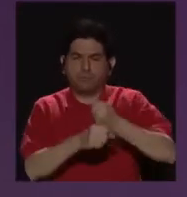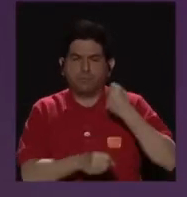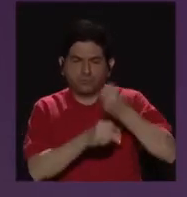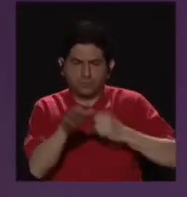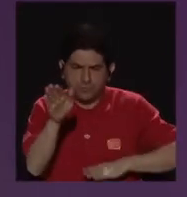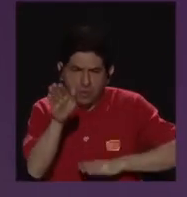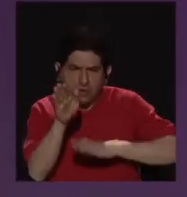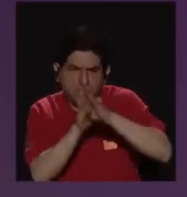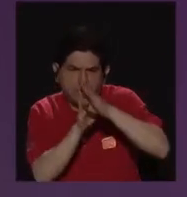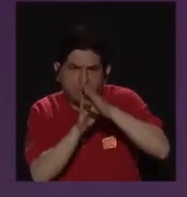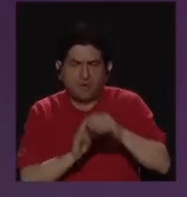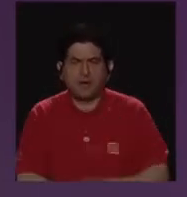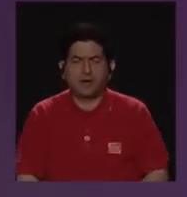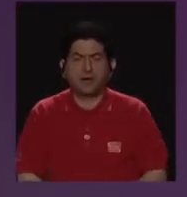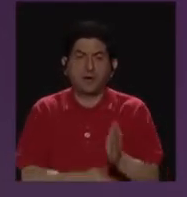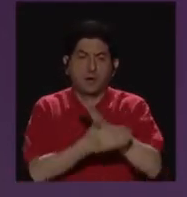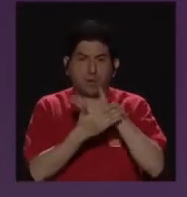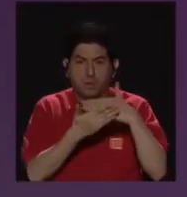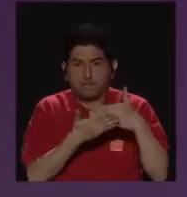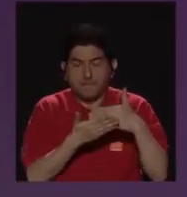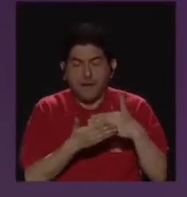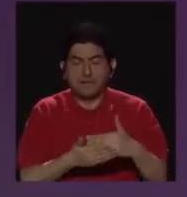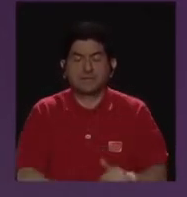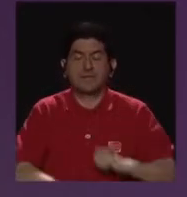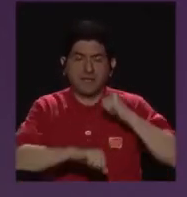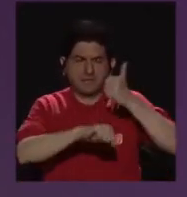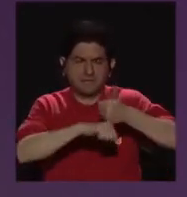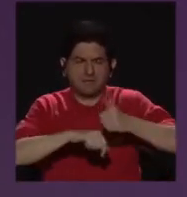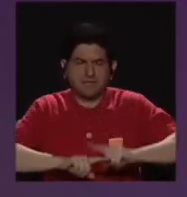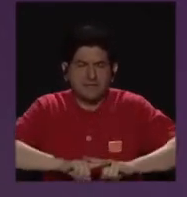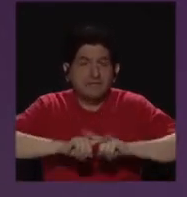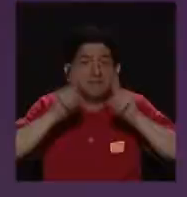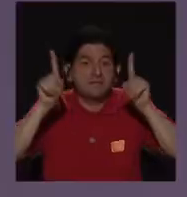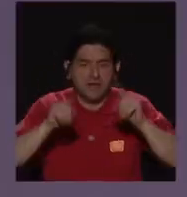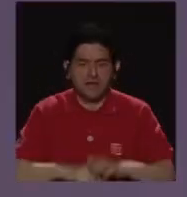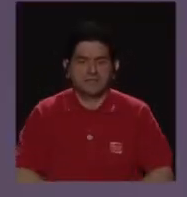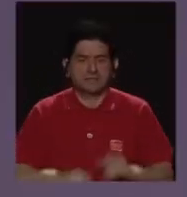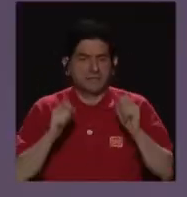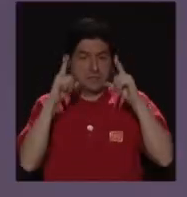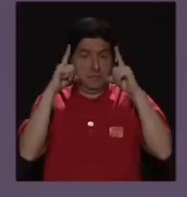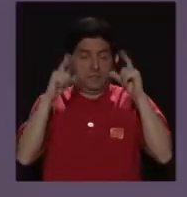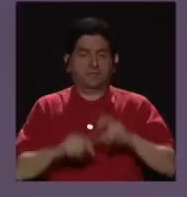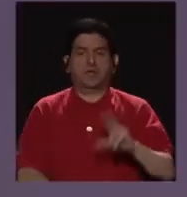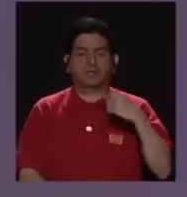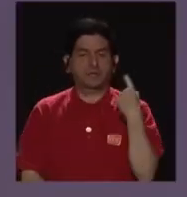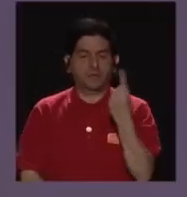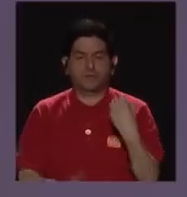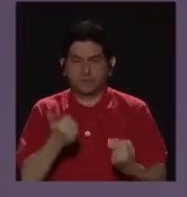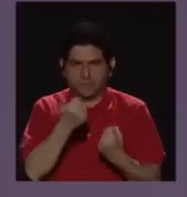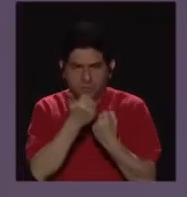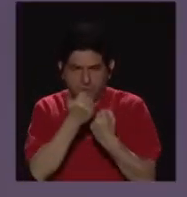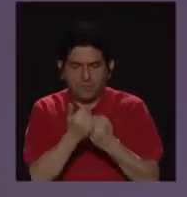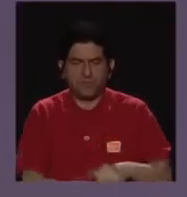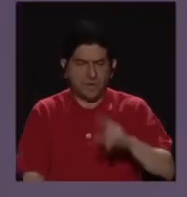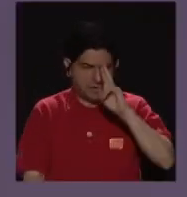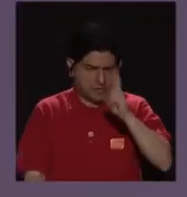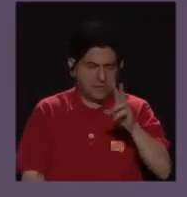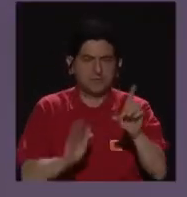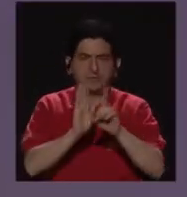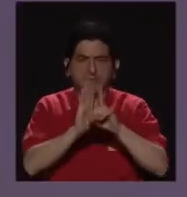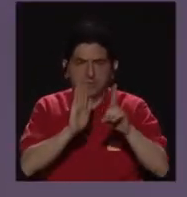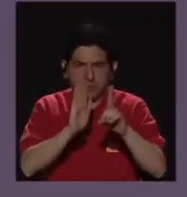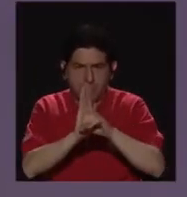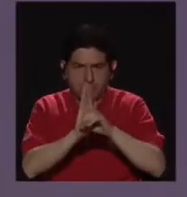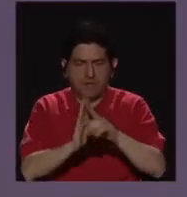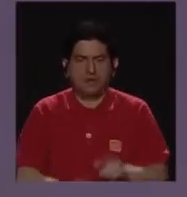que es un parteaguas que sin precedentes no sólo ya digamos a favor del reconocimiento de derechos